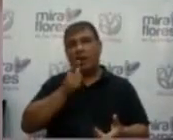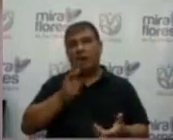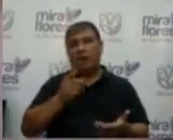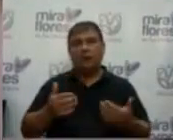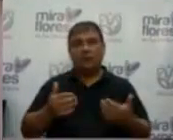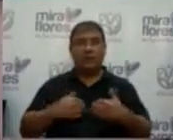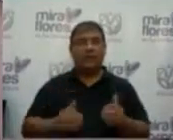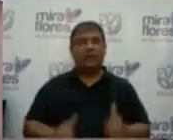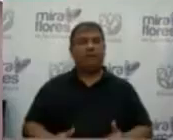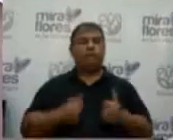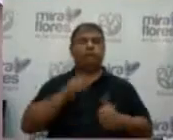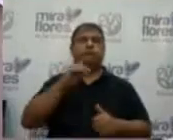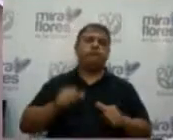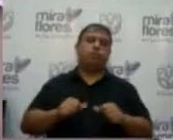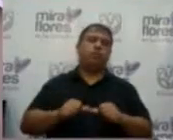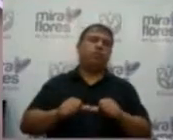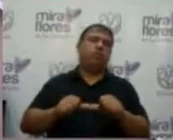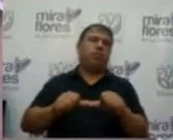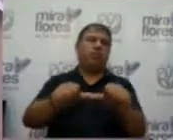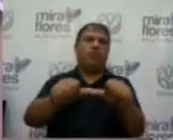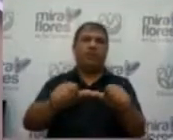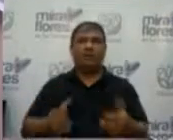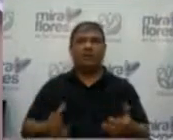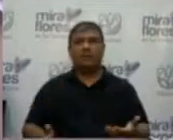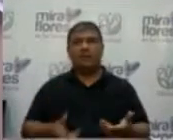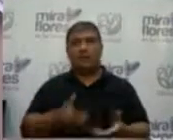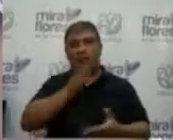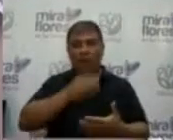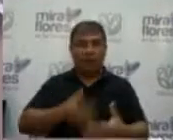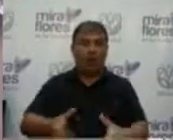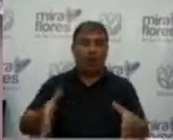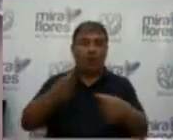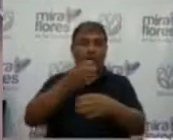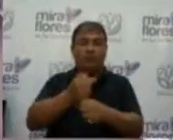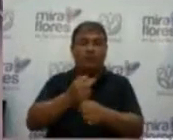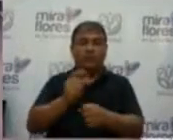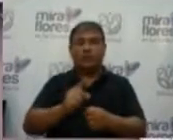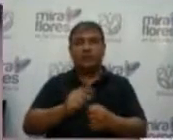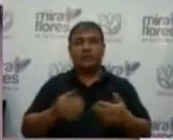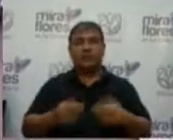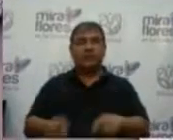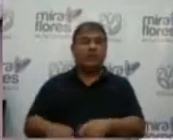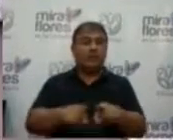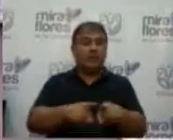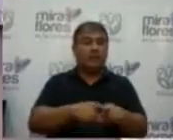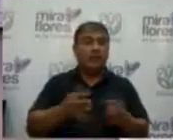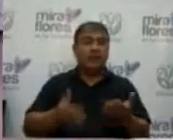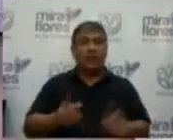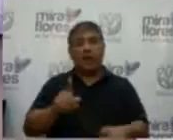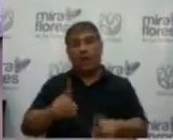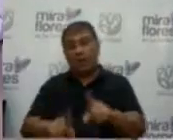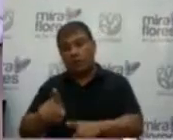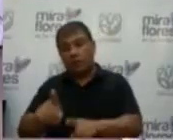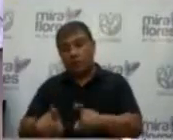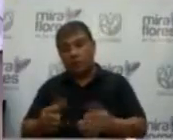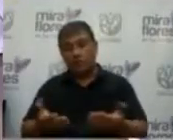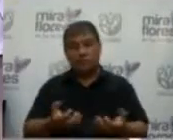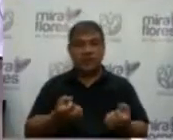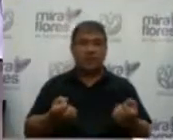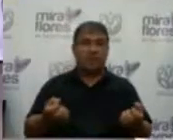no tiene una vida eterna, por lo menos esta agua empaquetada. Y también hay algunos